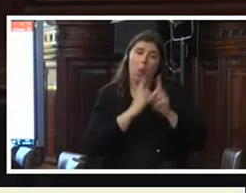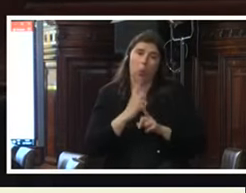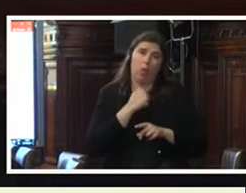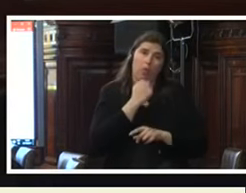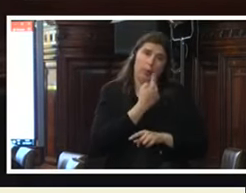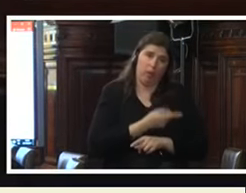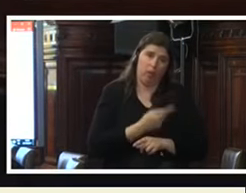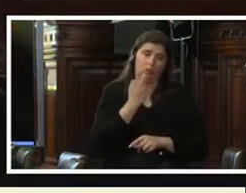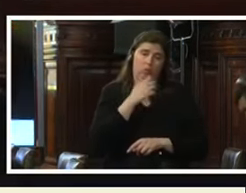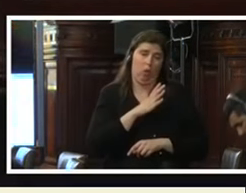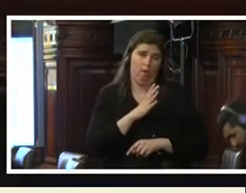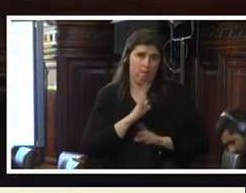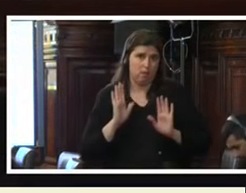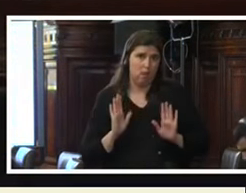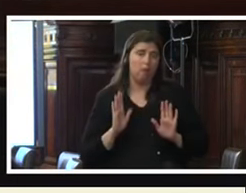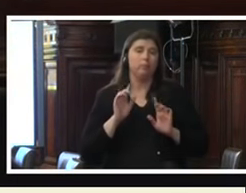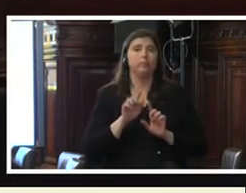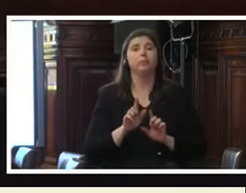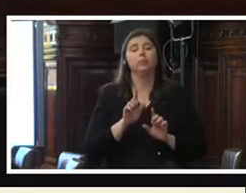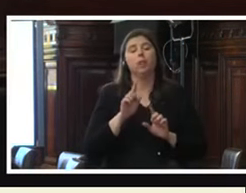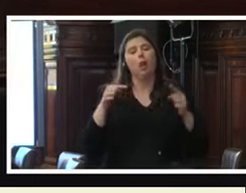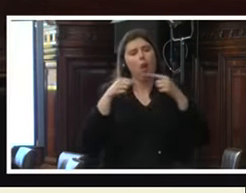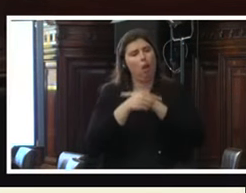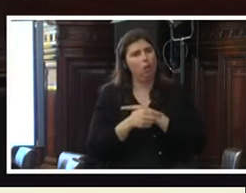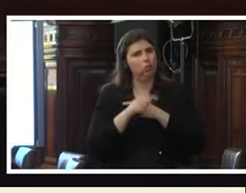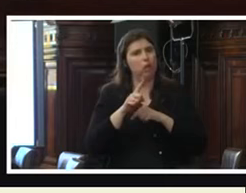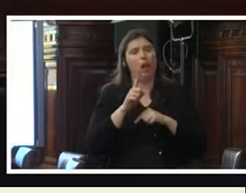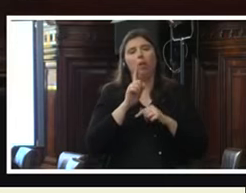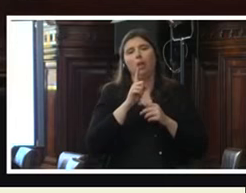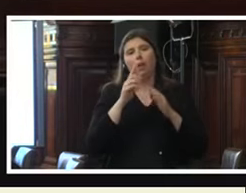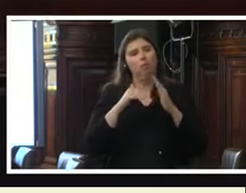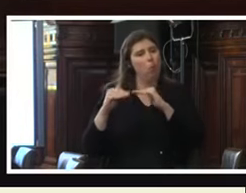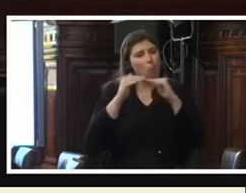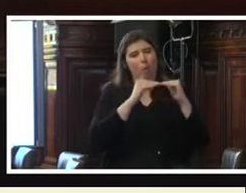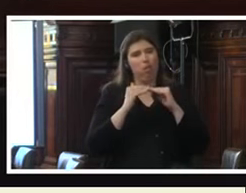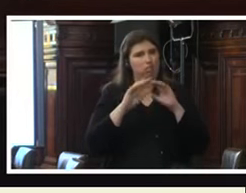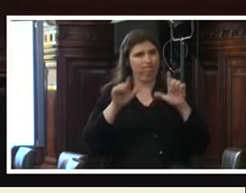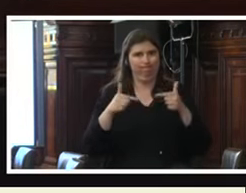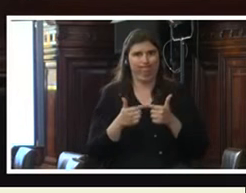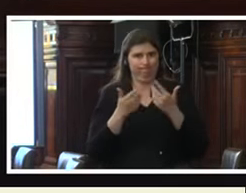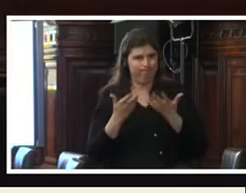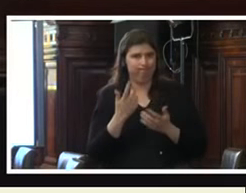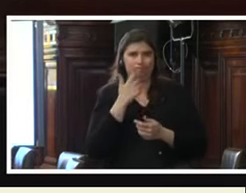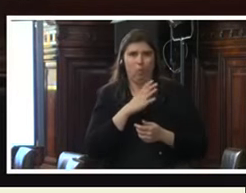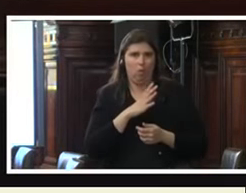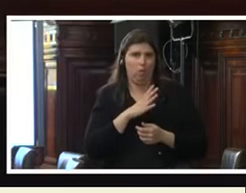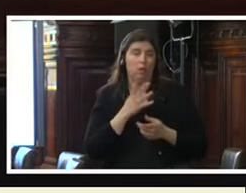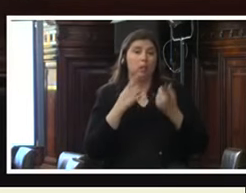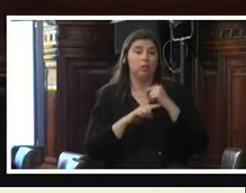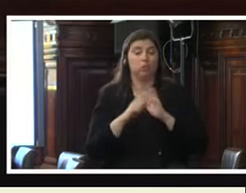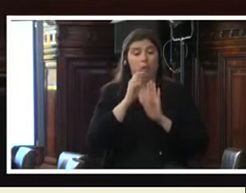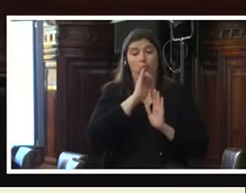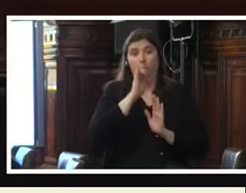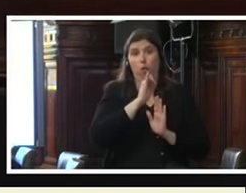que siguen atentando contra una realidad de igualdad y no discriminación en constancia de ello los reportes descritos por el